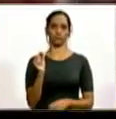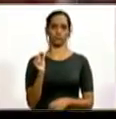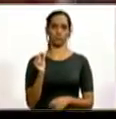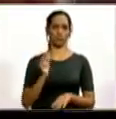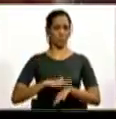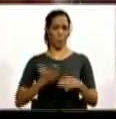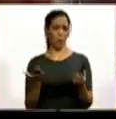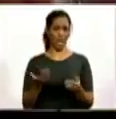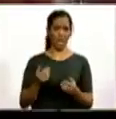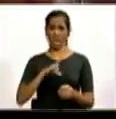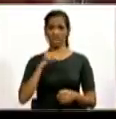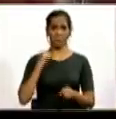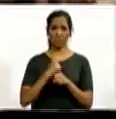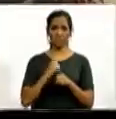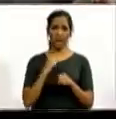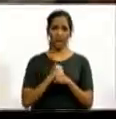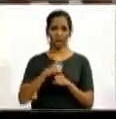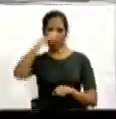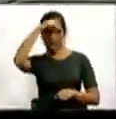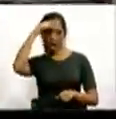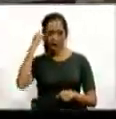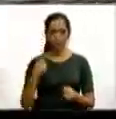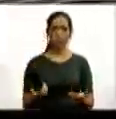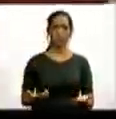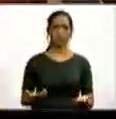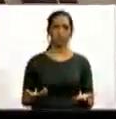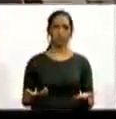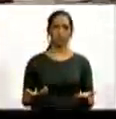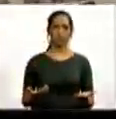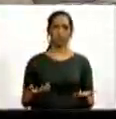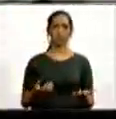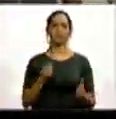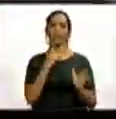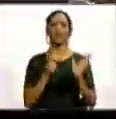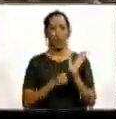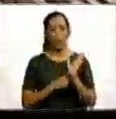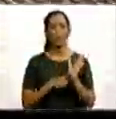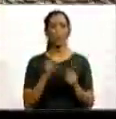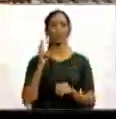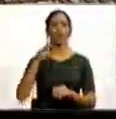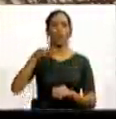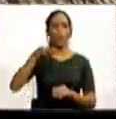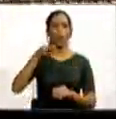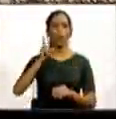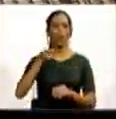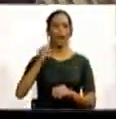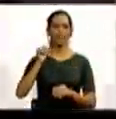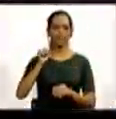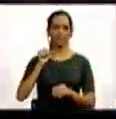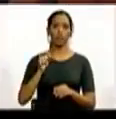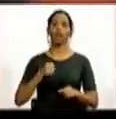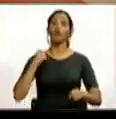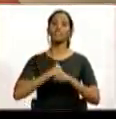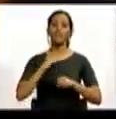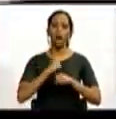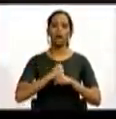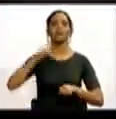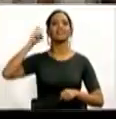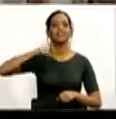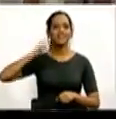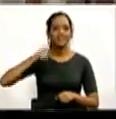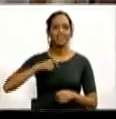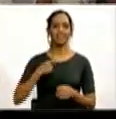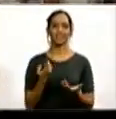nos estamos trabajando y pasando trabajo. Y dale cumplimiento, Uga, porque mira, ve, los trabajadores necesitan de verdad sus